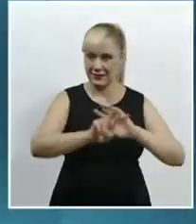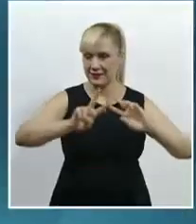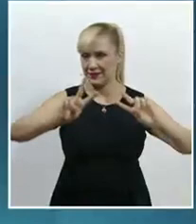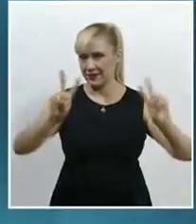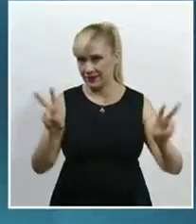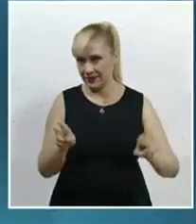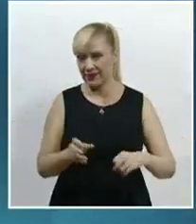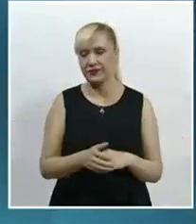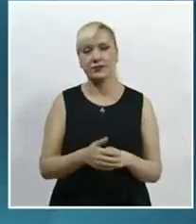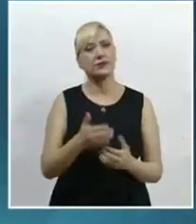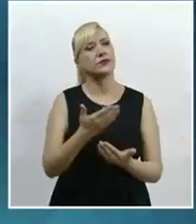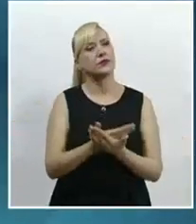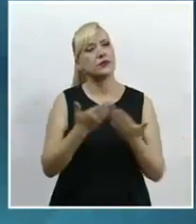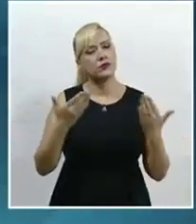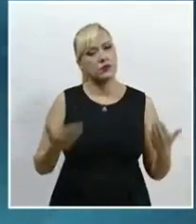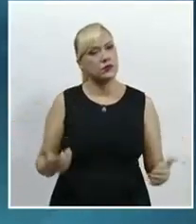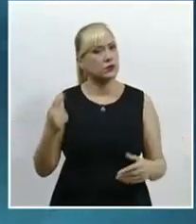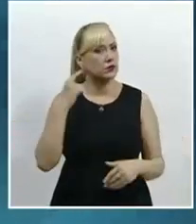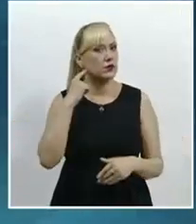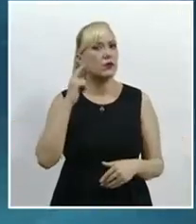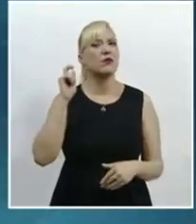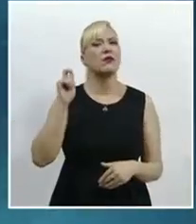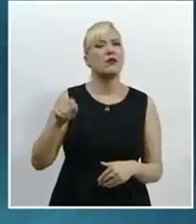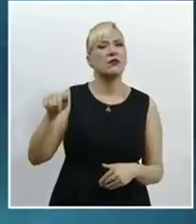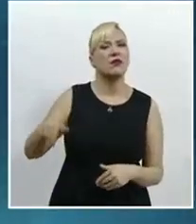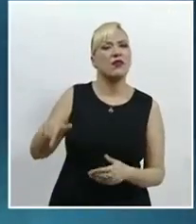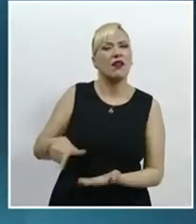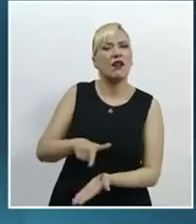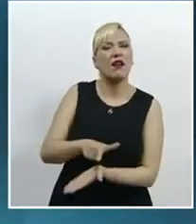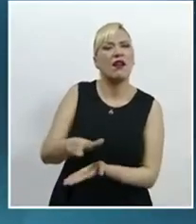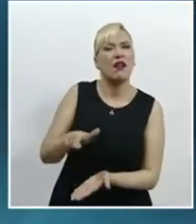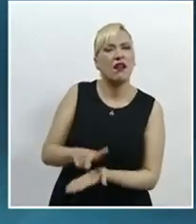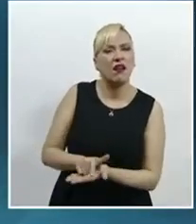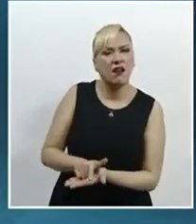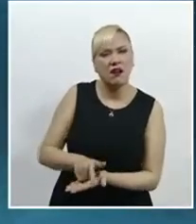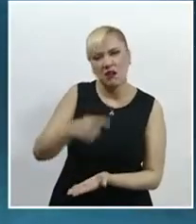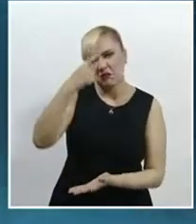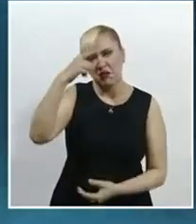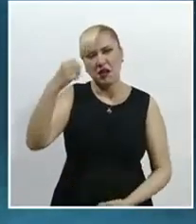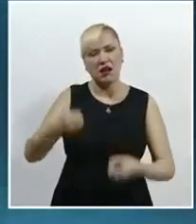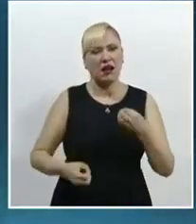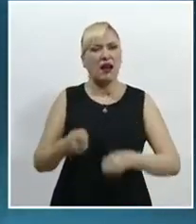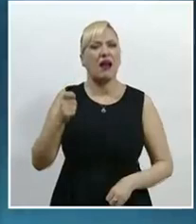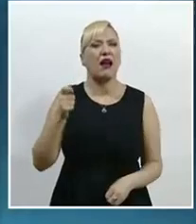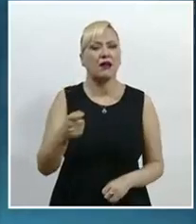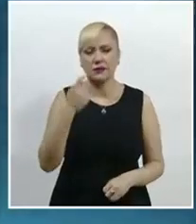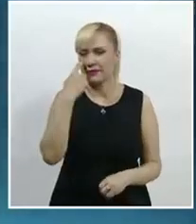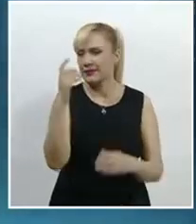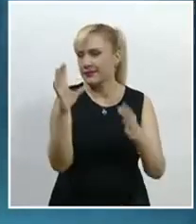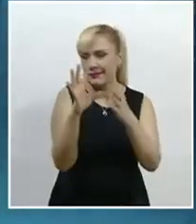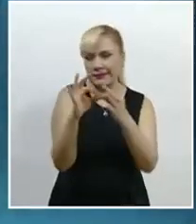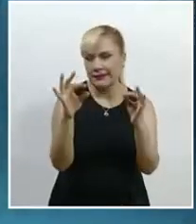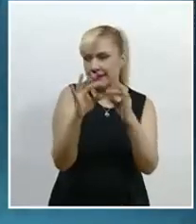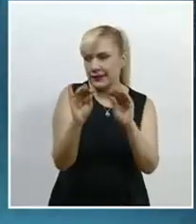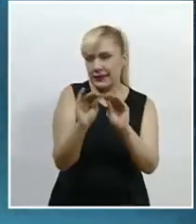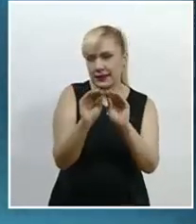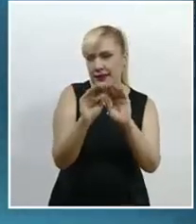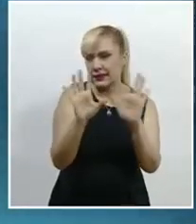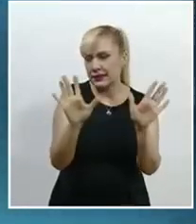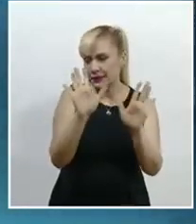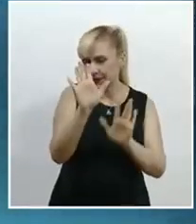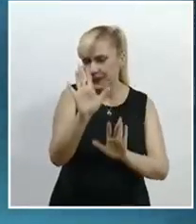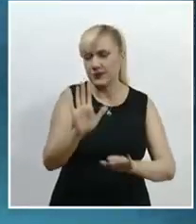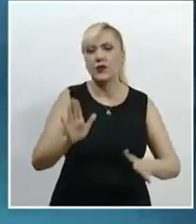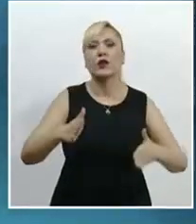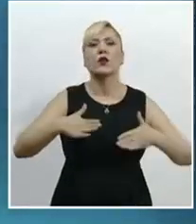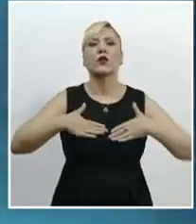Al final del día, hablar de justicia adversarial es hablar, y a ver si logro explicarme, en la